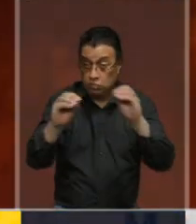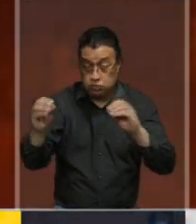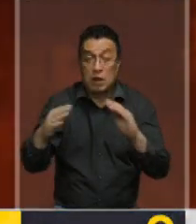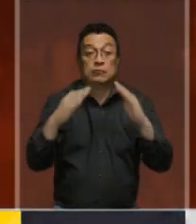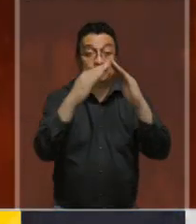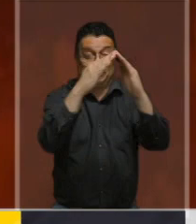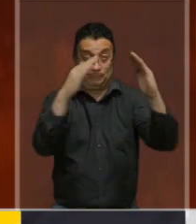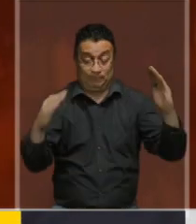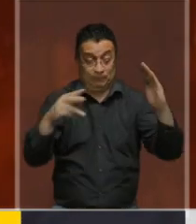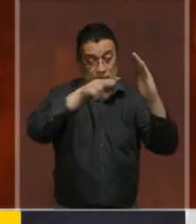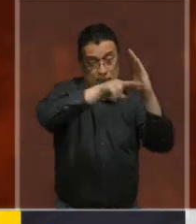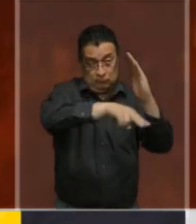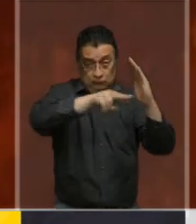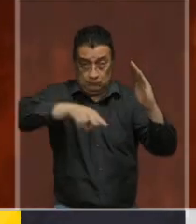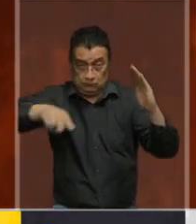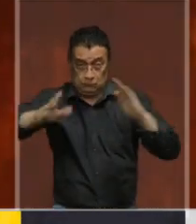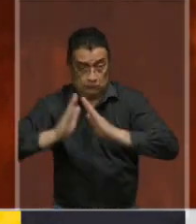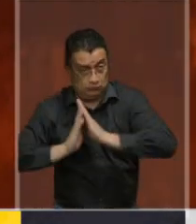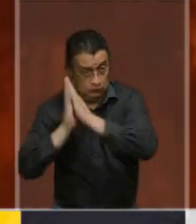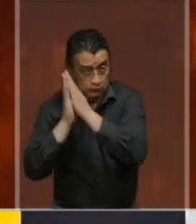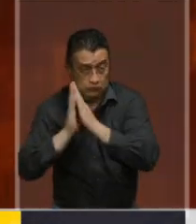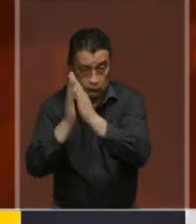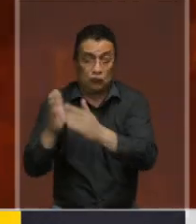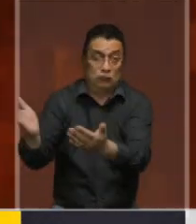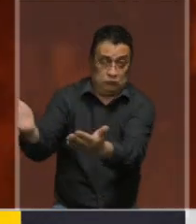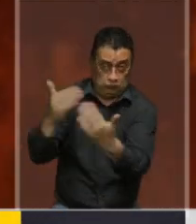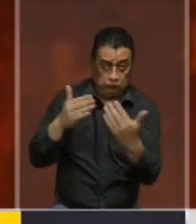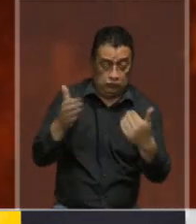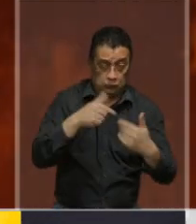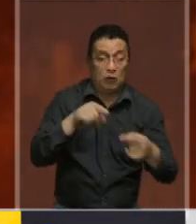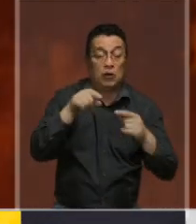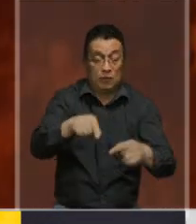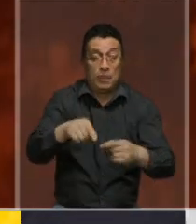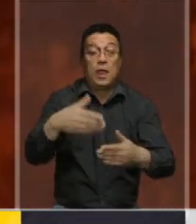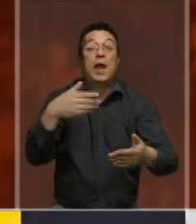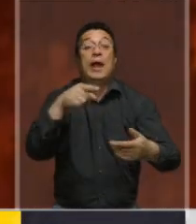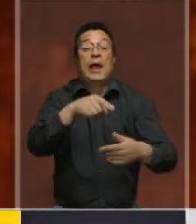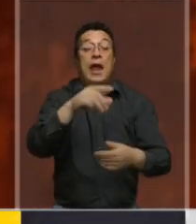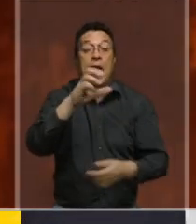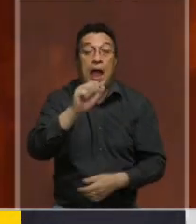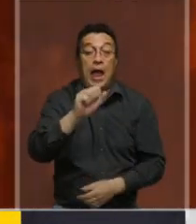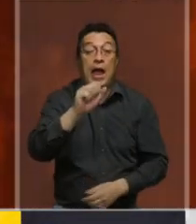albergues. En estos momentos, respecto a los albergues,